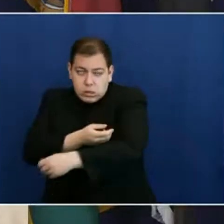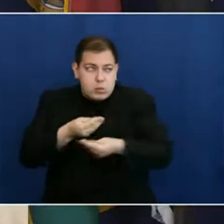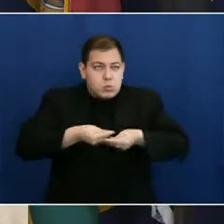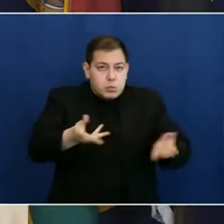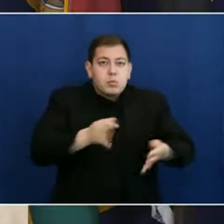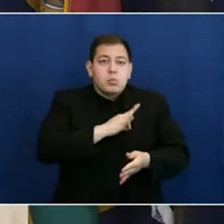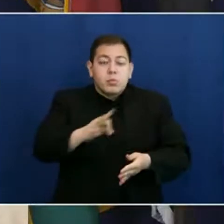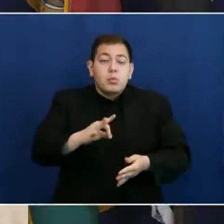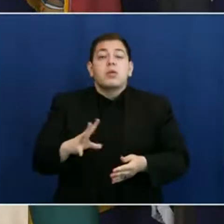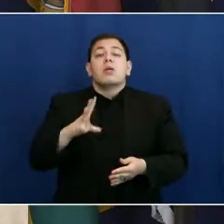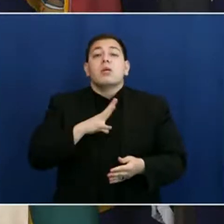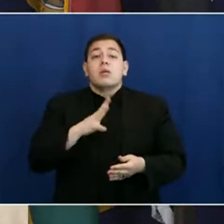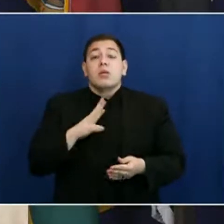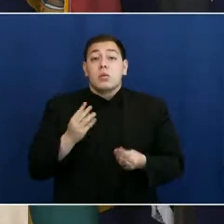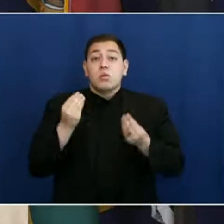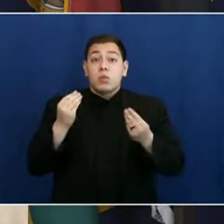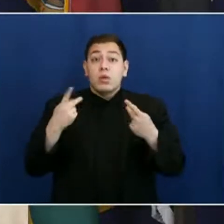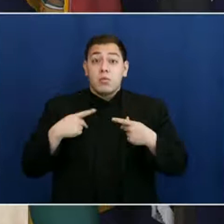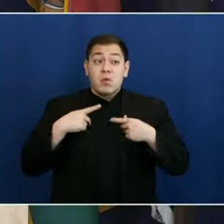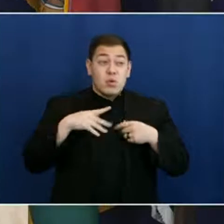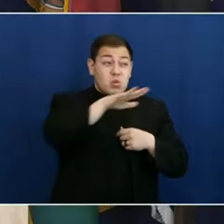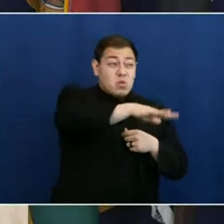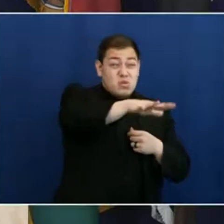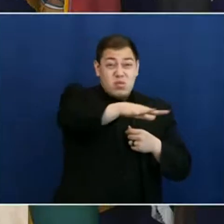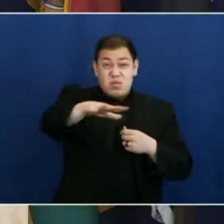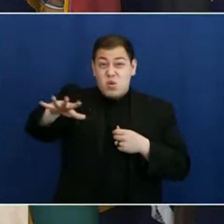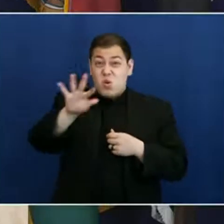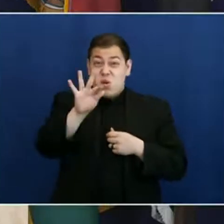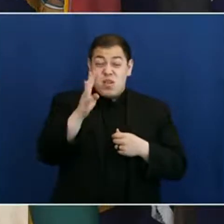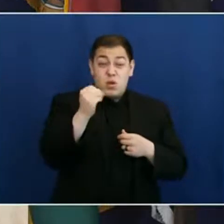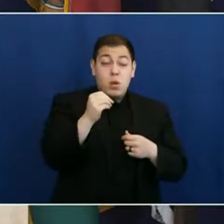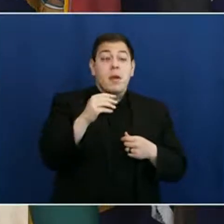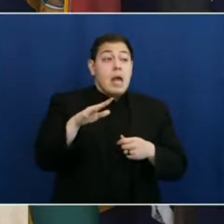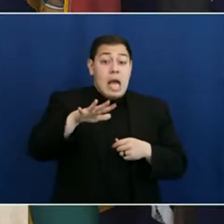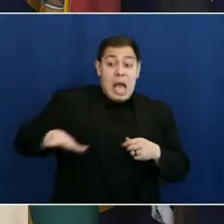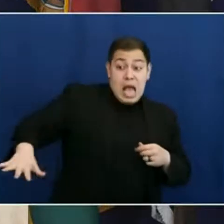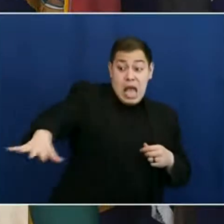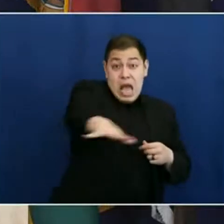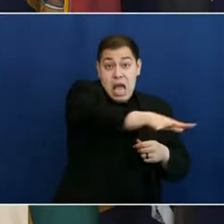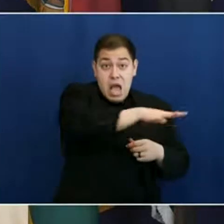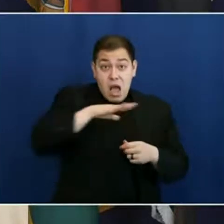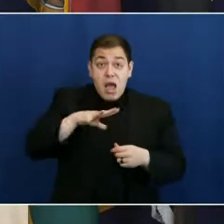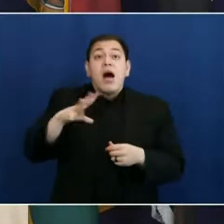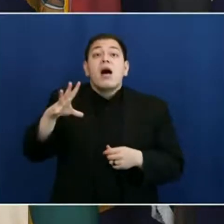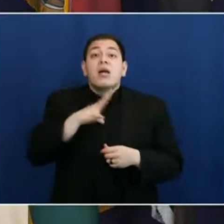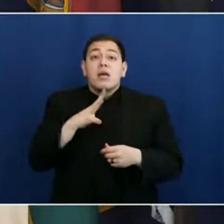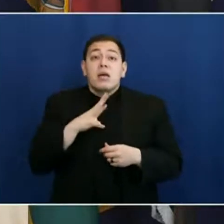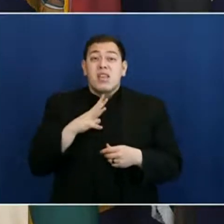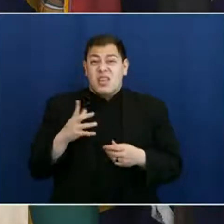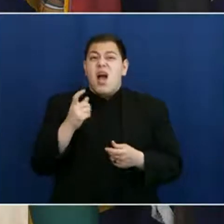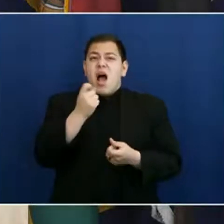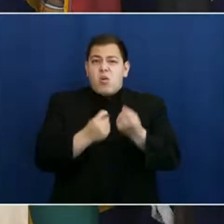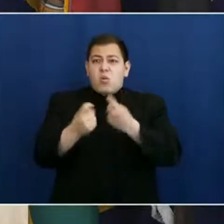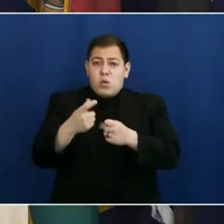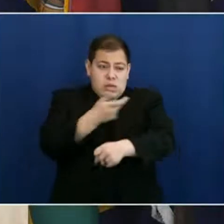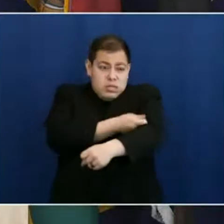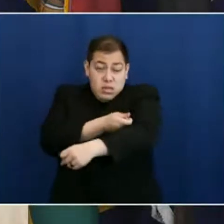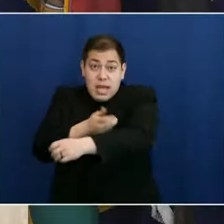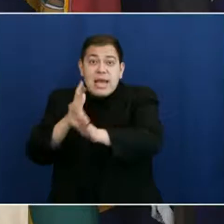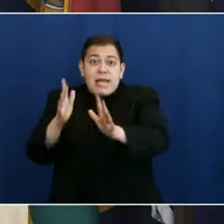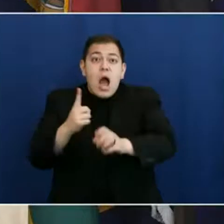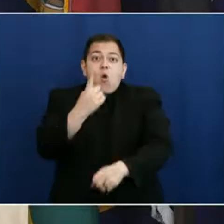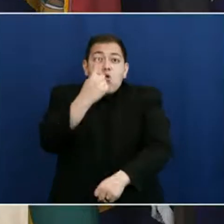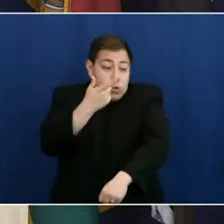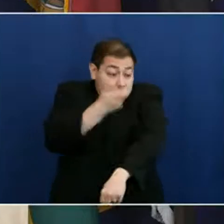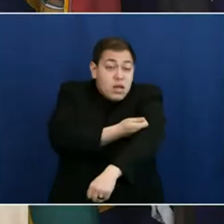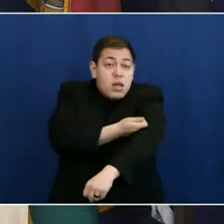la pandemia, ya llegamos a cifras que superan el 50% de vacunación, por lo menos con una dosis. Inclusive